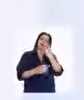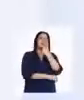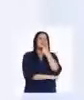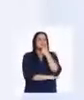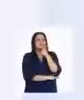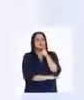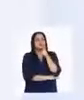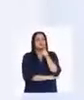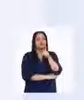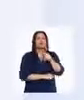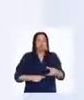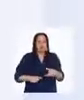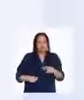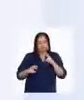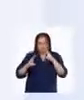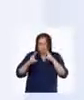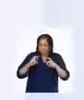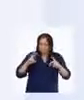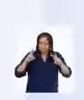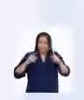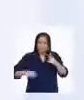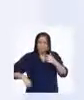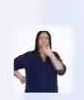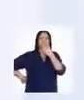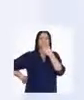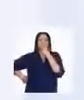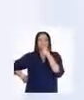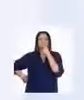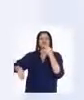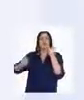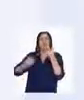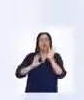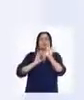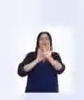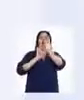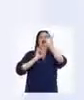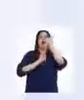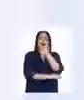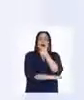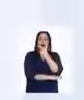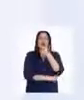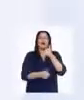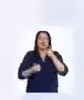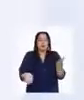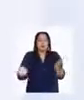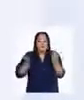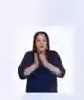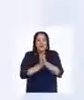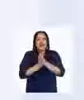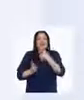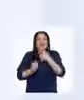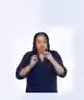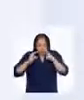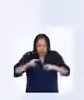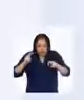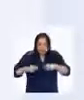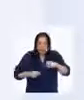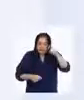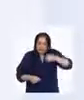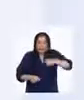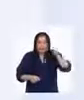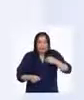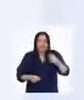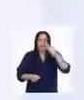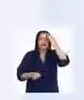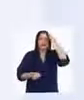Entonces, bucean, investigan para descubrirlo. Su motivación, investigar. Tienen una